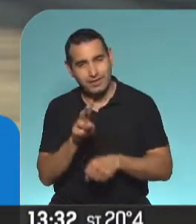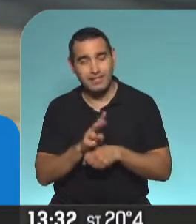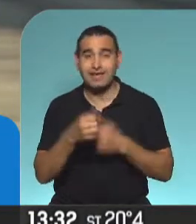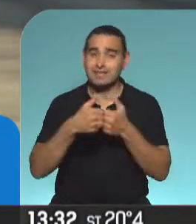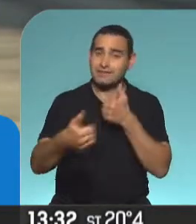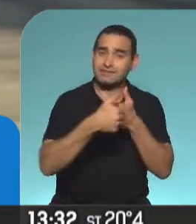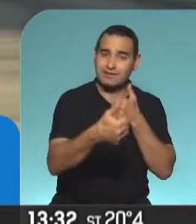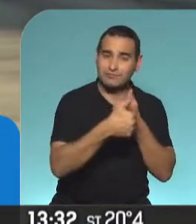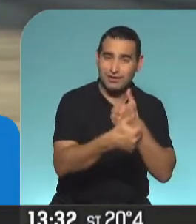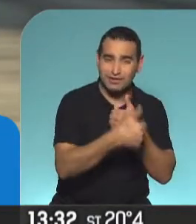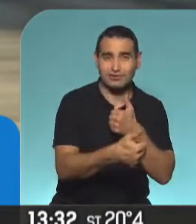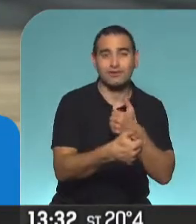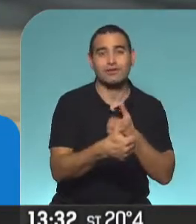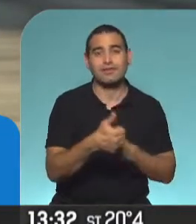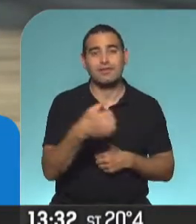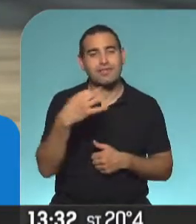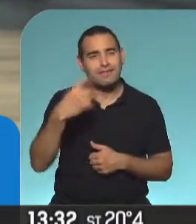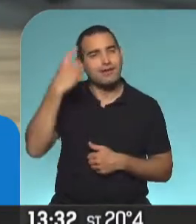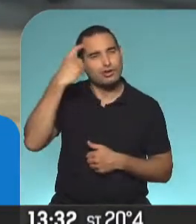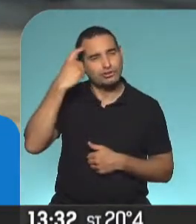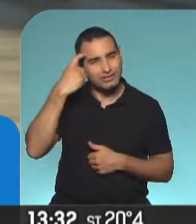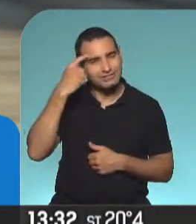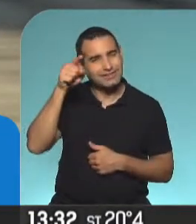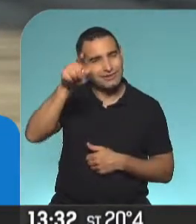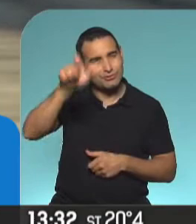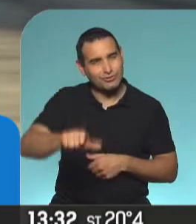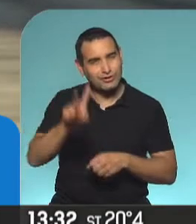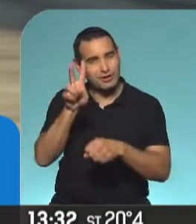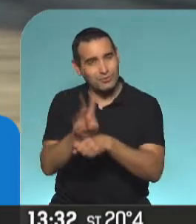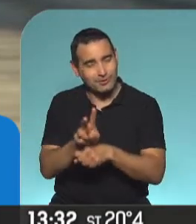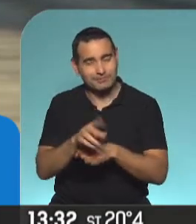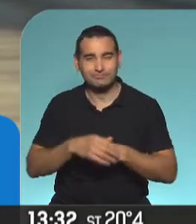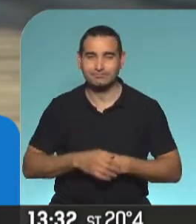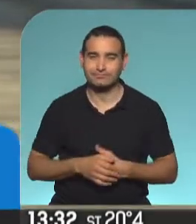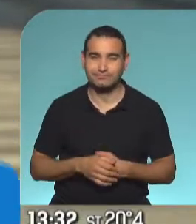distanciamiento social, tenemos que ser conscientes con el otro, cada uno en su cuidado, ustedes.